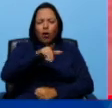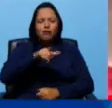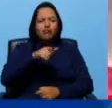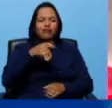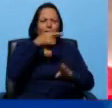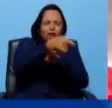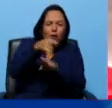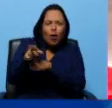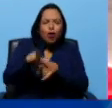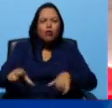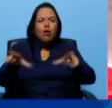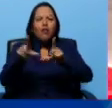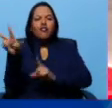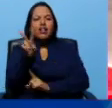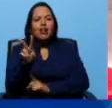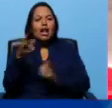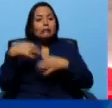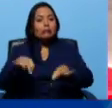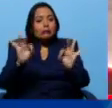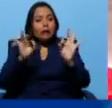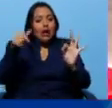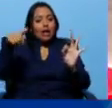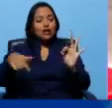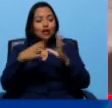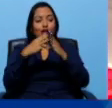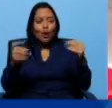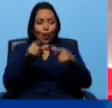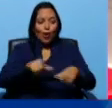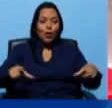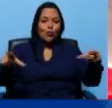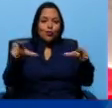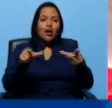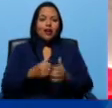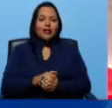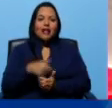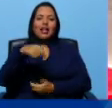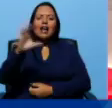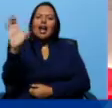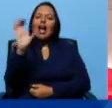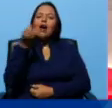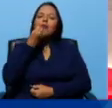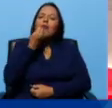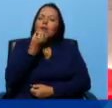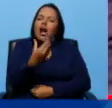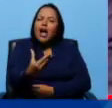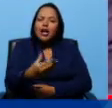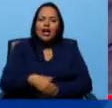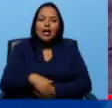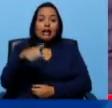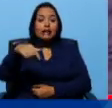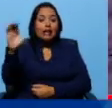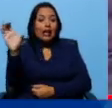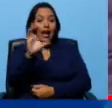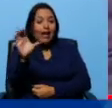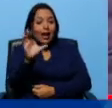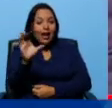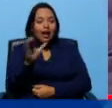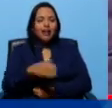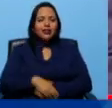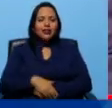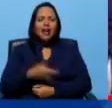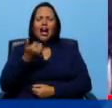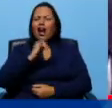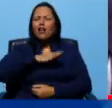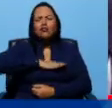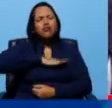de la patria y sobre todo aquí en todos los rincones de esta Caracas bella, de esta Caracas donde